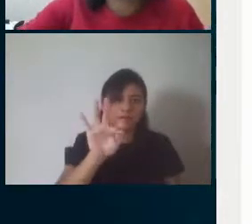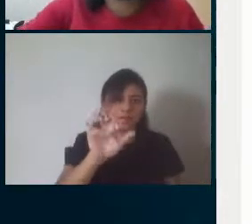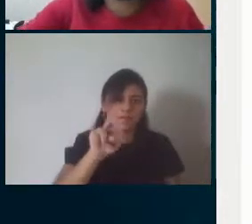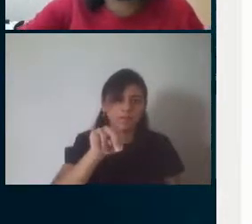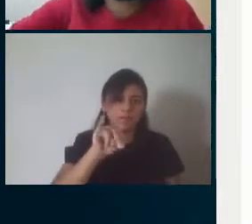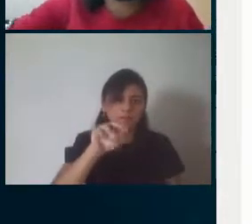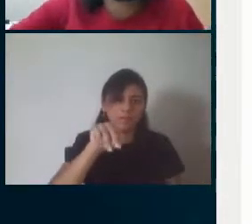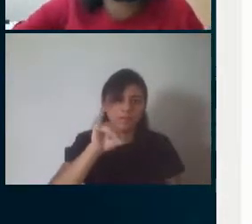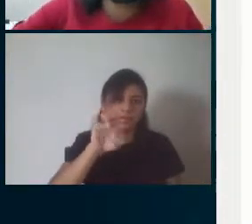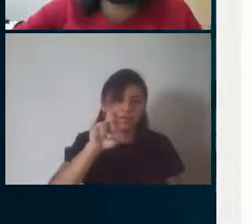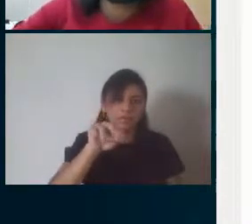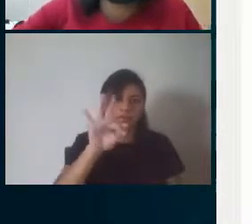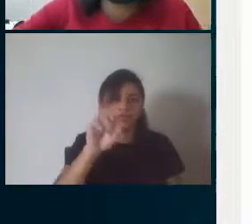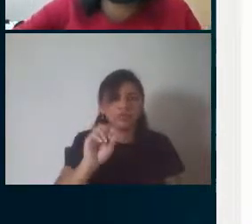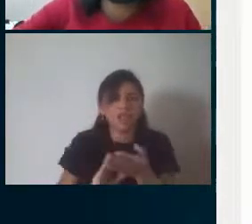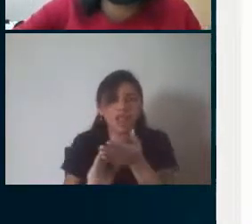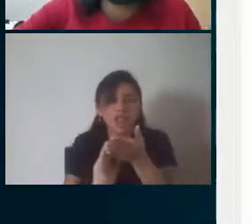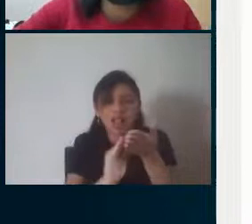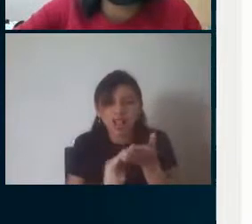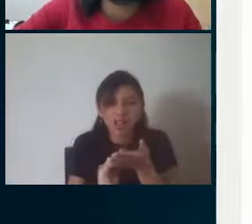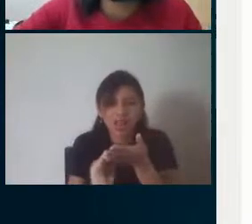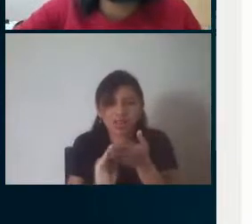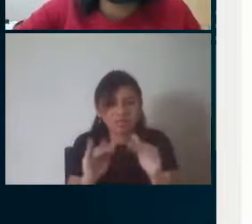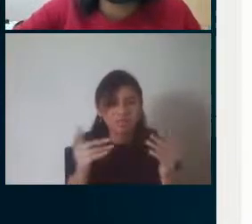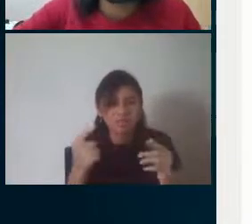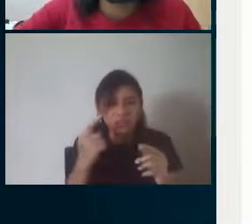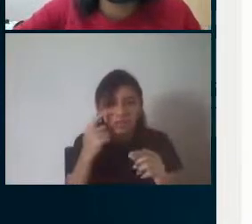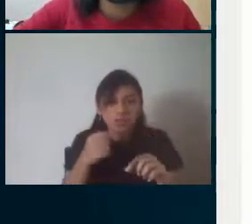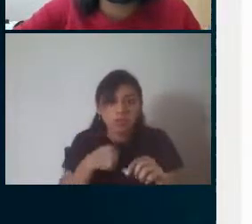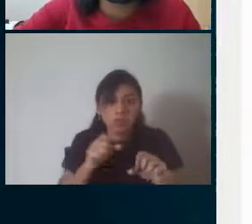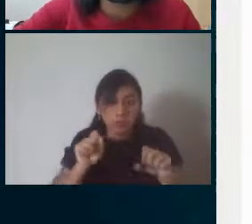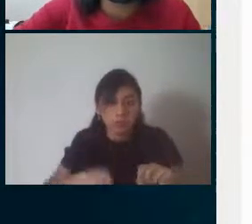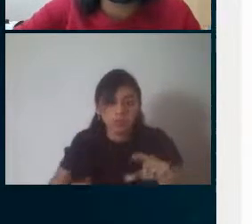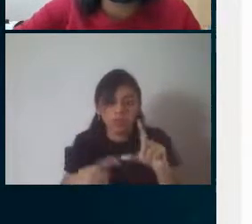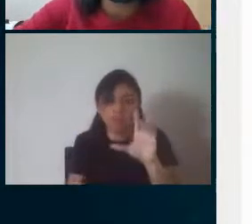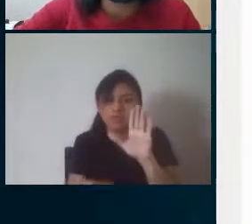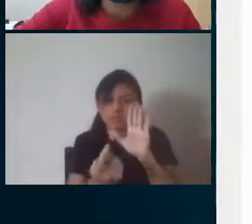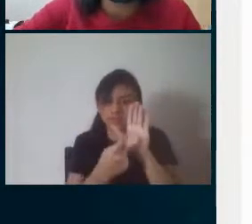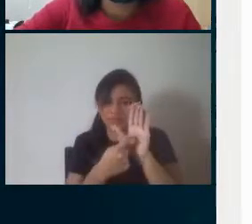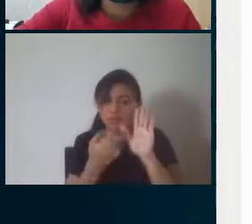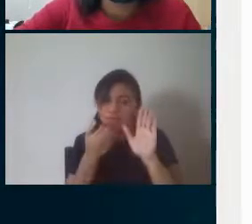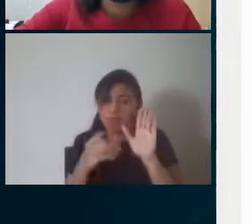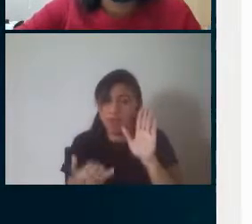queremos analizar. Por ejemplo, aquí estoy ingresando el circuito CL130.